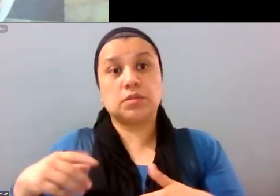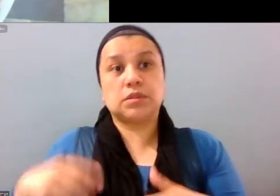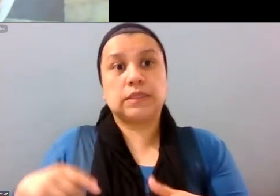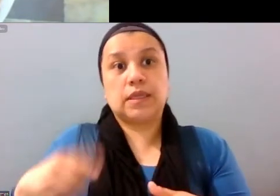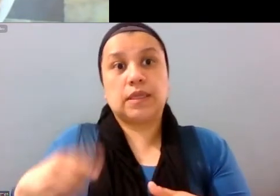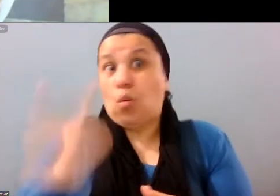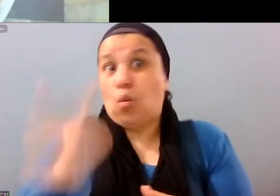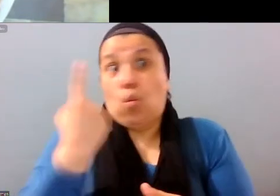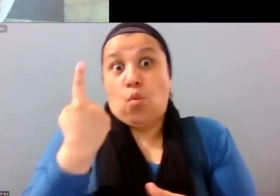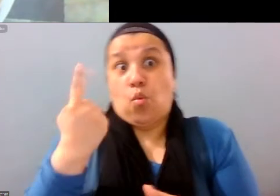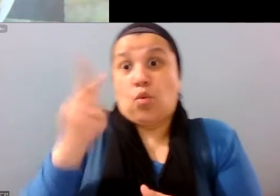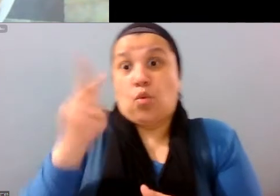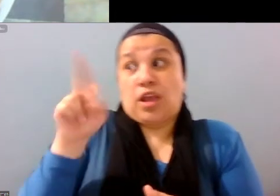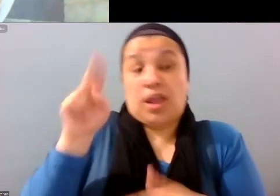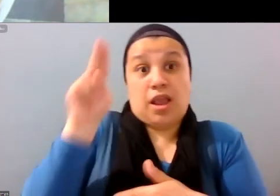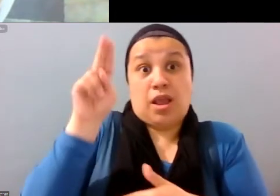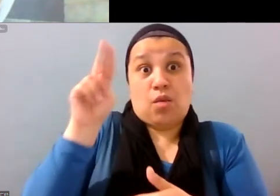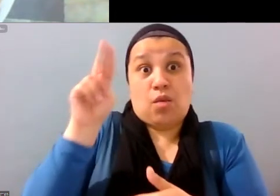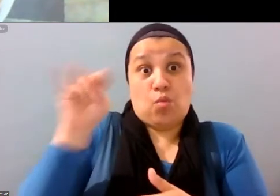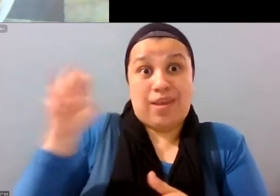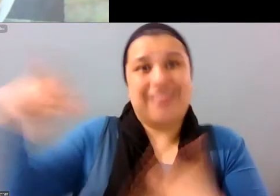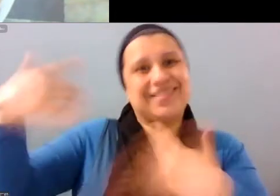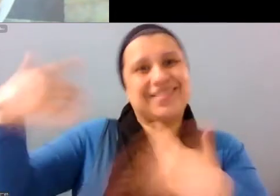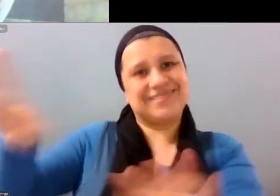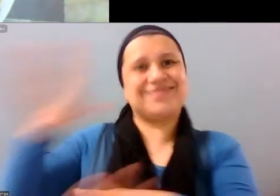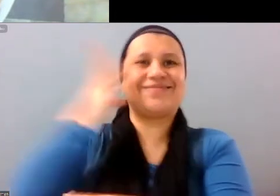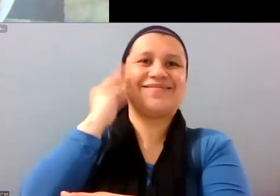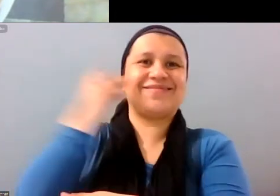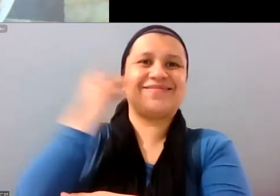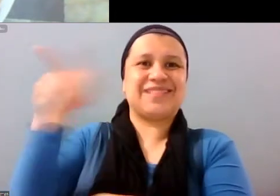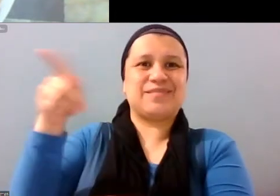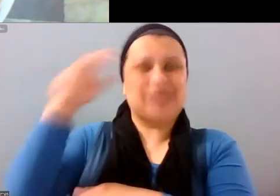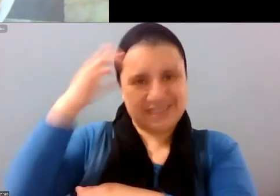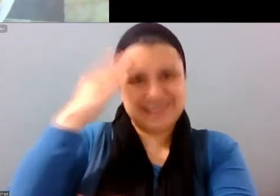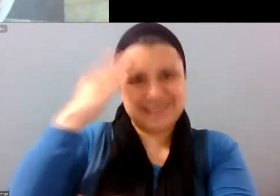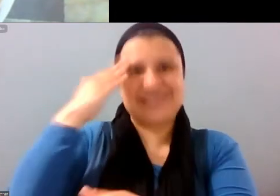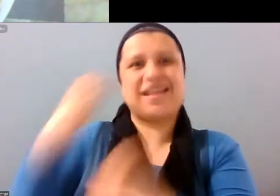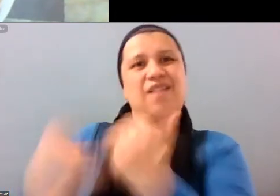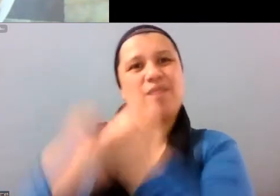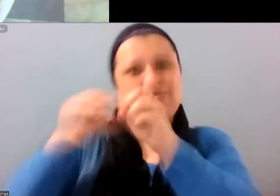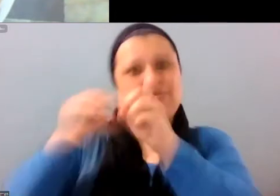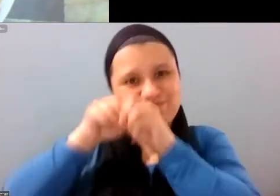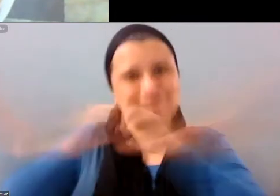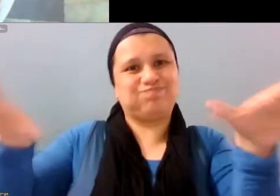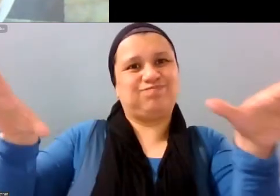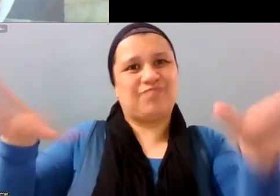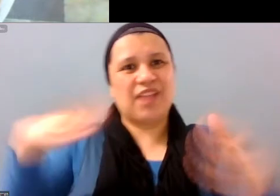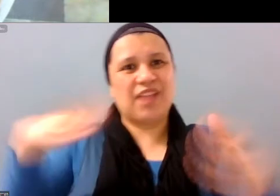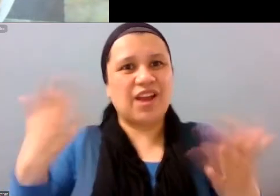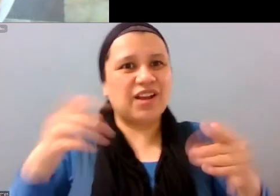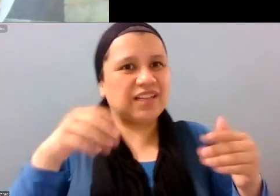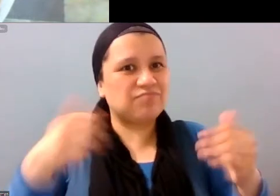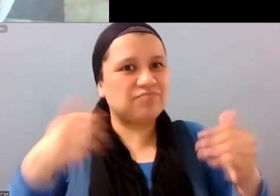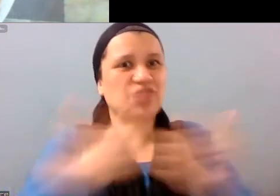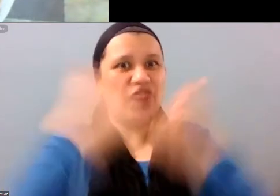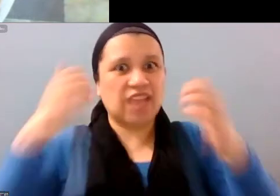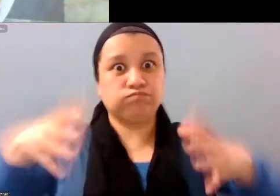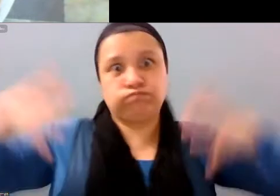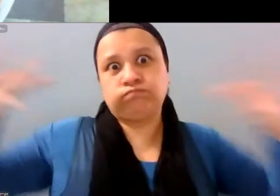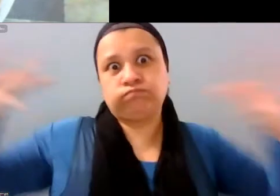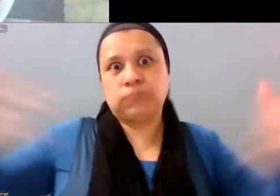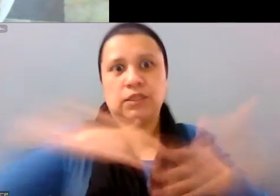pública que tenía la experiencia de apoyar masivamente a distancia a una cantidad de estudiantes y tener los procesos